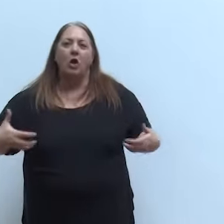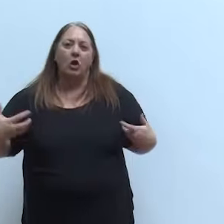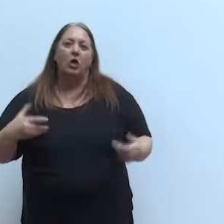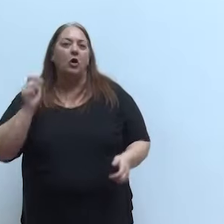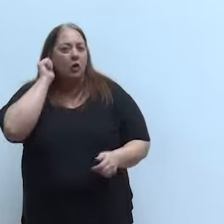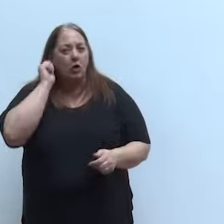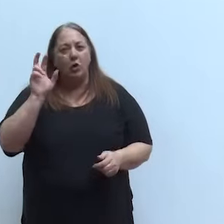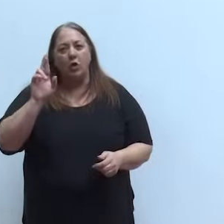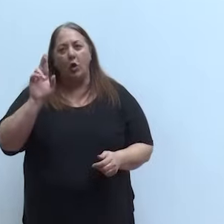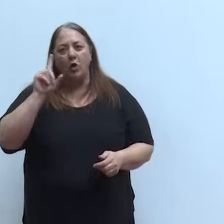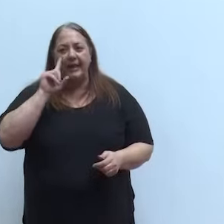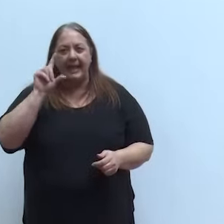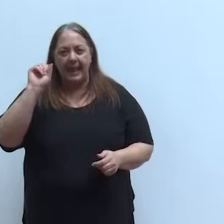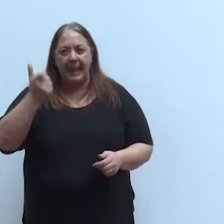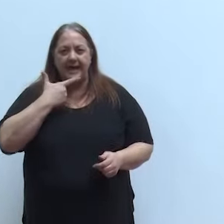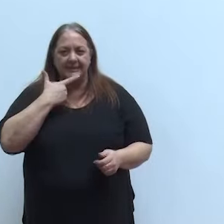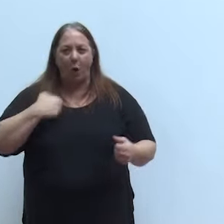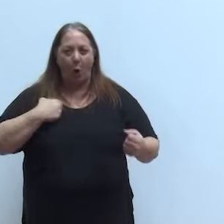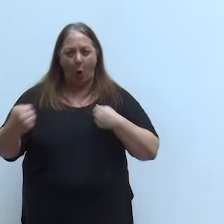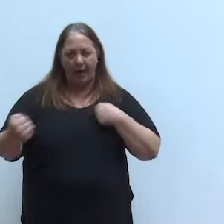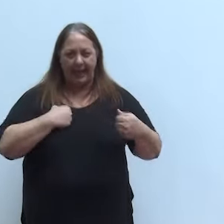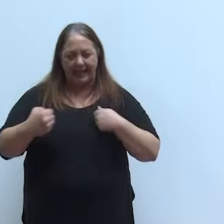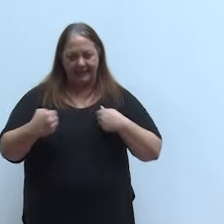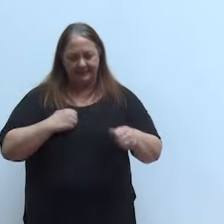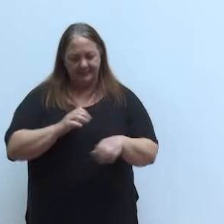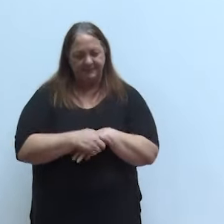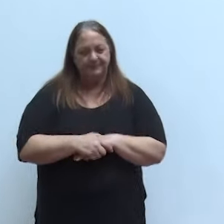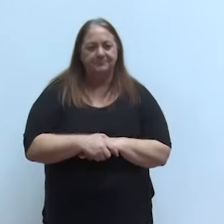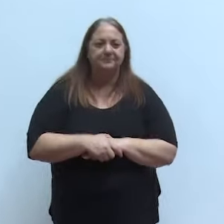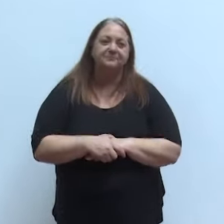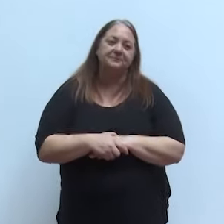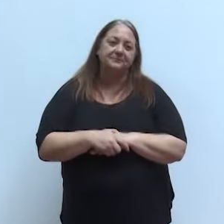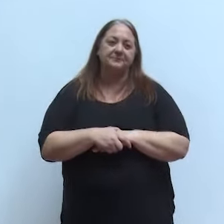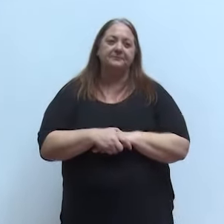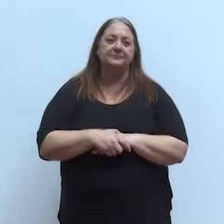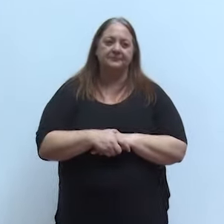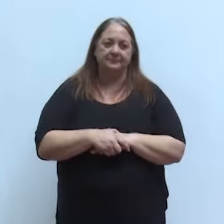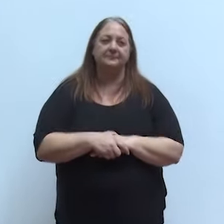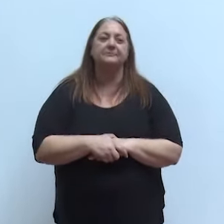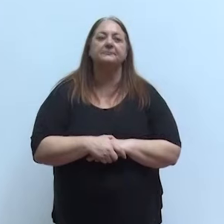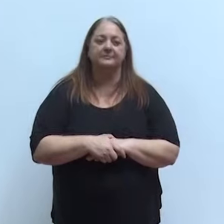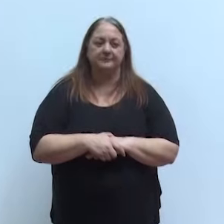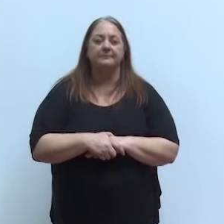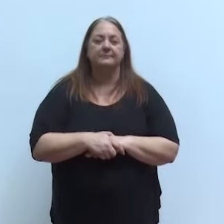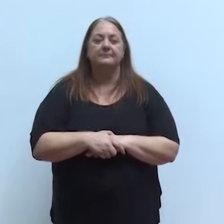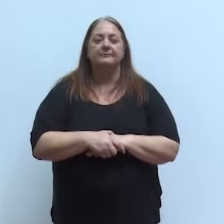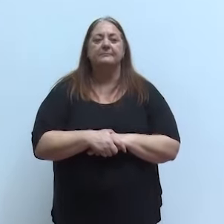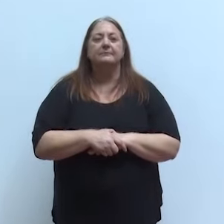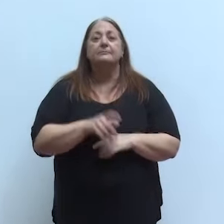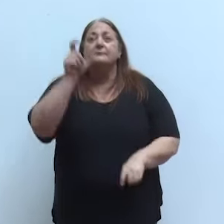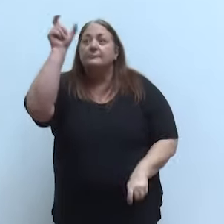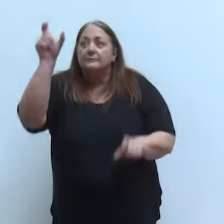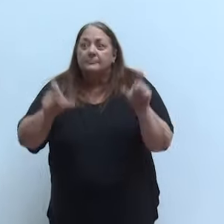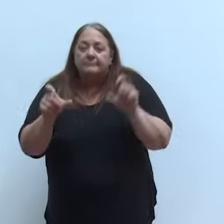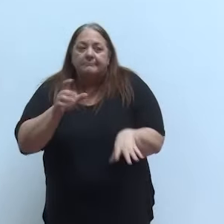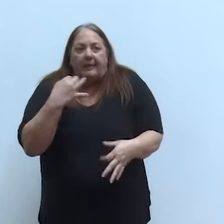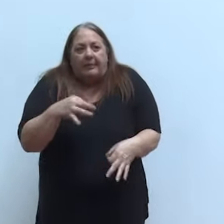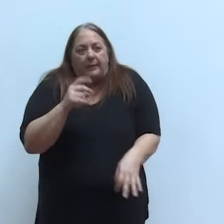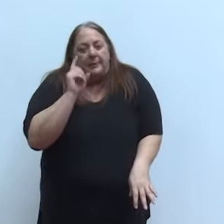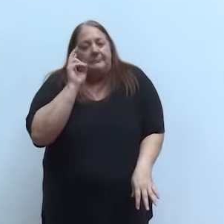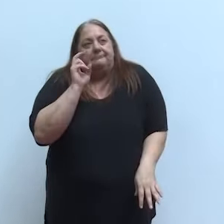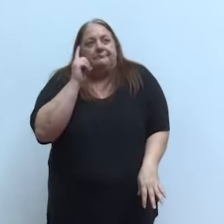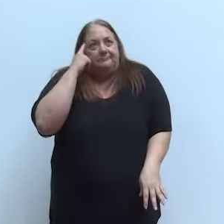unao de los datos para decir uno no O sea le preguntábamos Qué piensa la gente de que haya que cuidarse de ser políticamente correctos al hablar